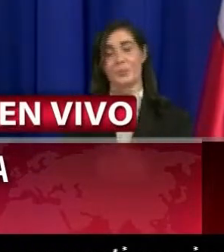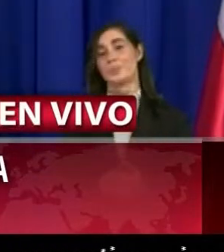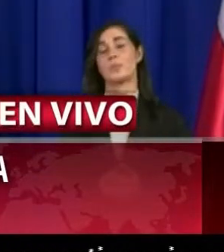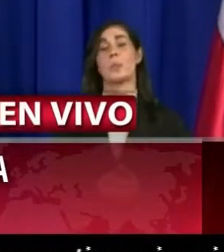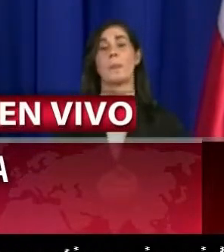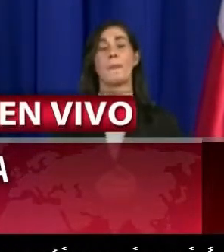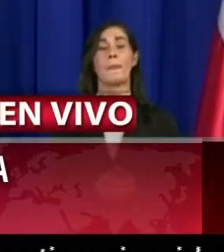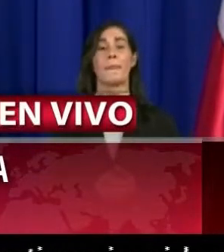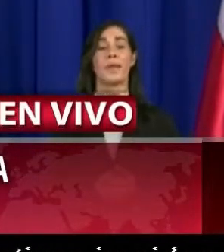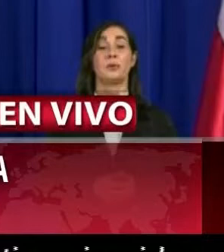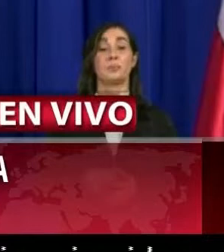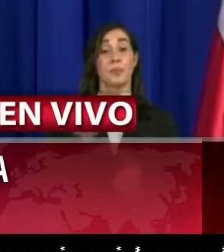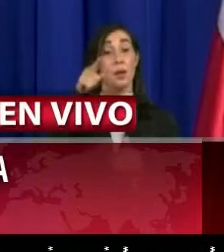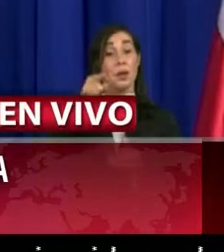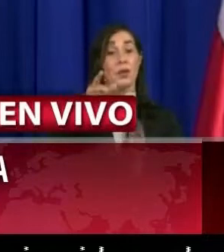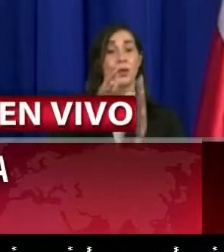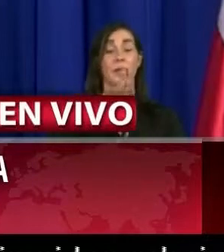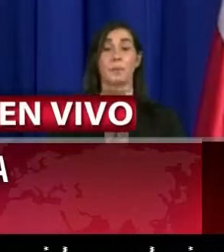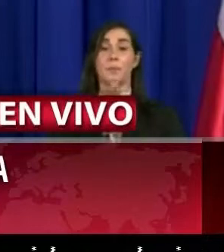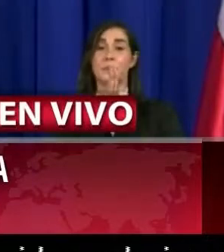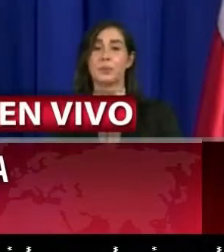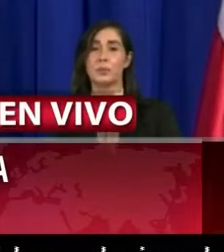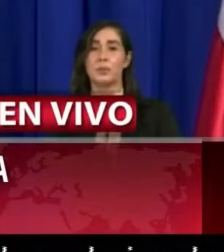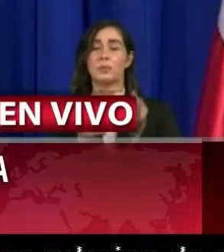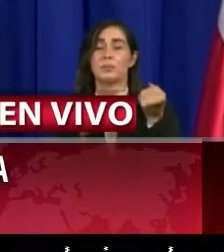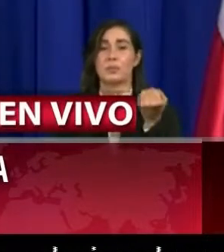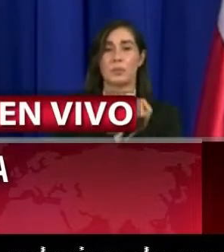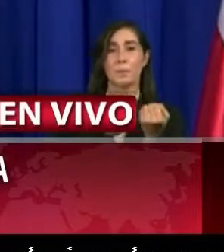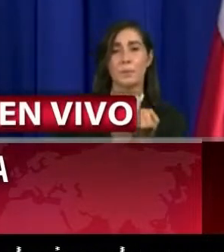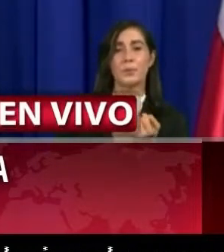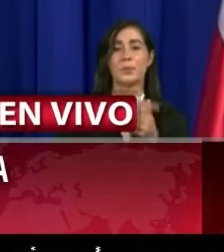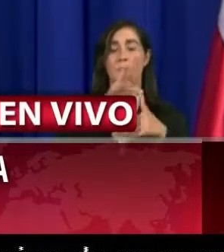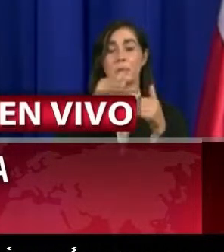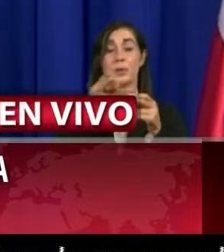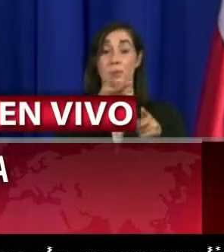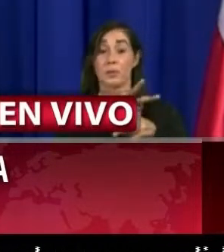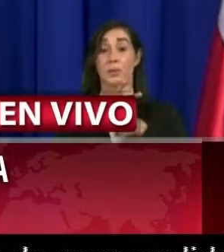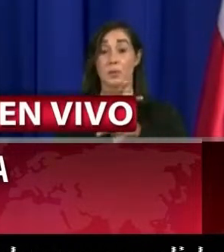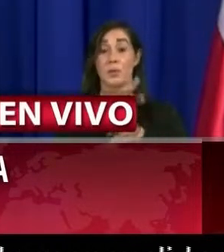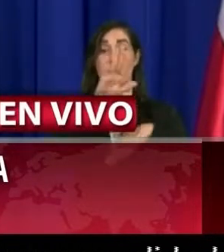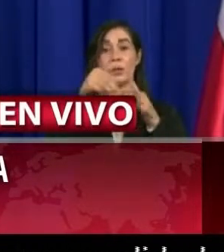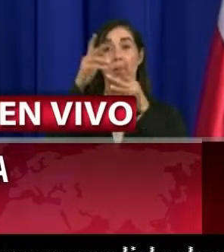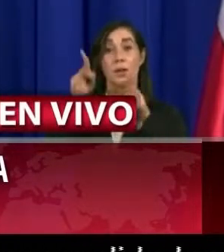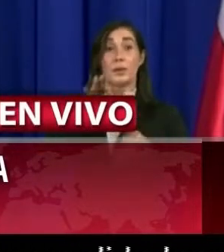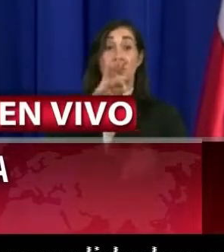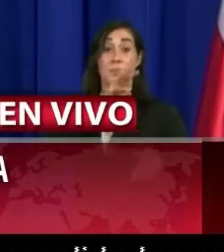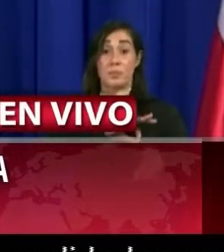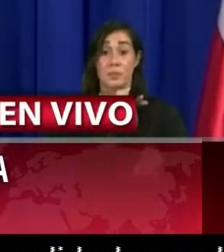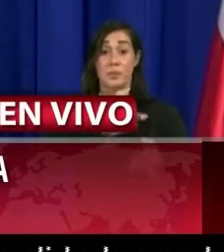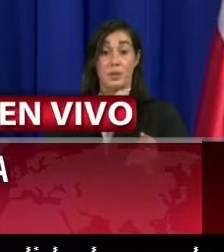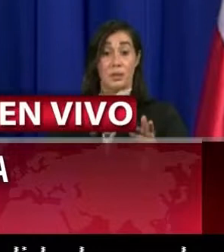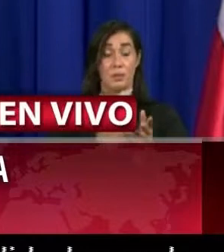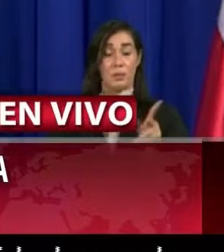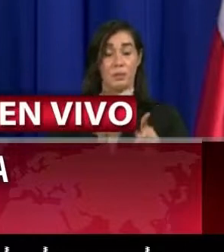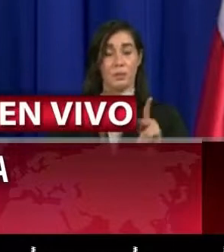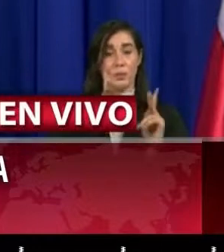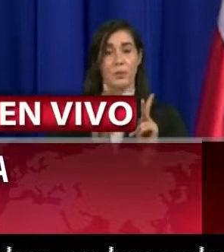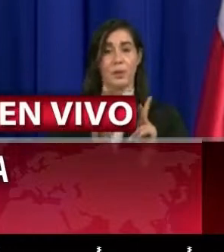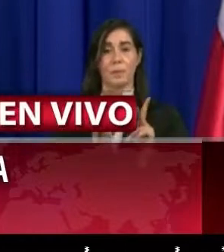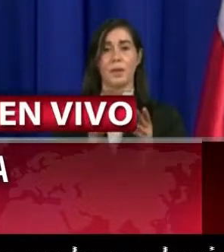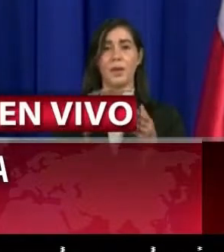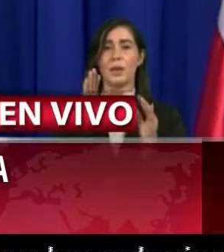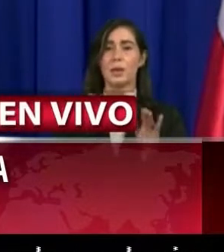hemos pedido su solidaridad para que cuiden a los beneficiarios del programa y le ofrezcan los productos